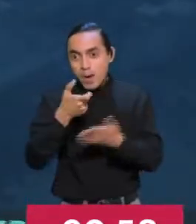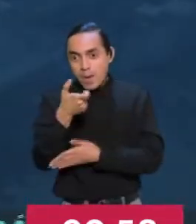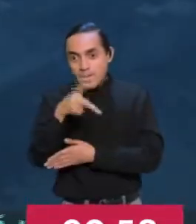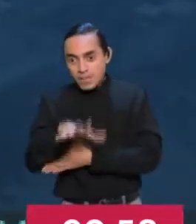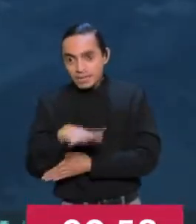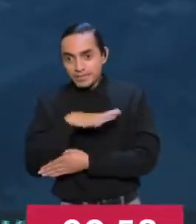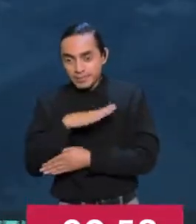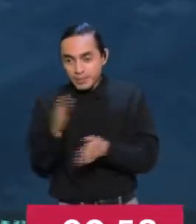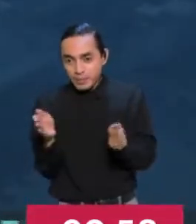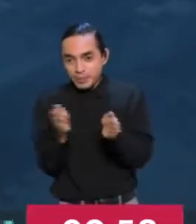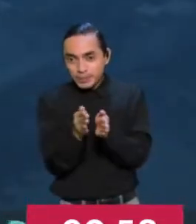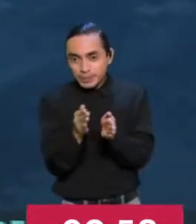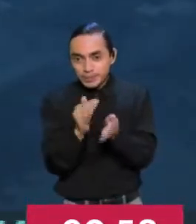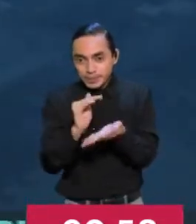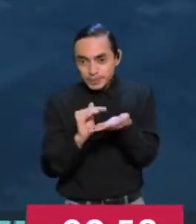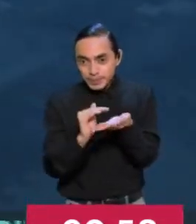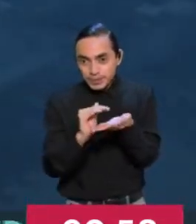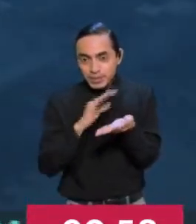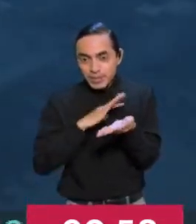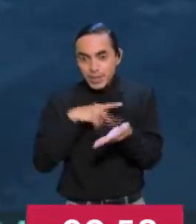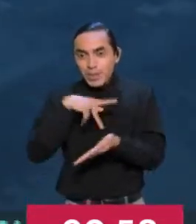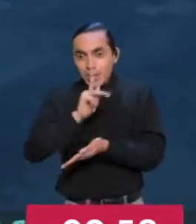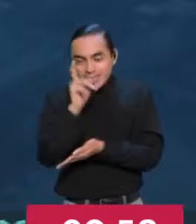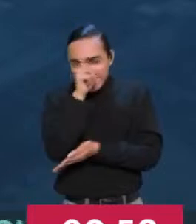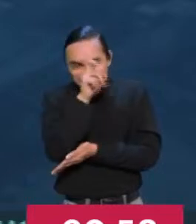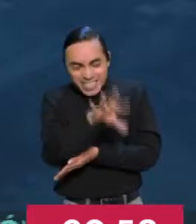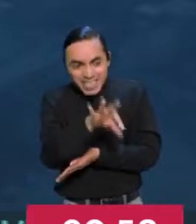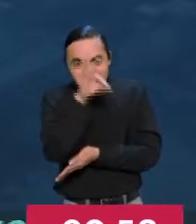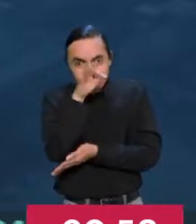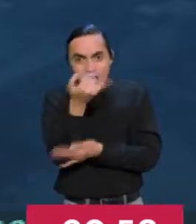más pequeñito, pero también es un poquito difícil de conseguir. En